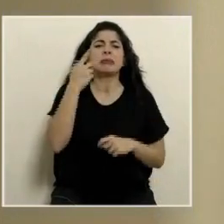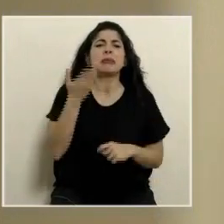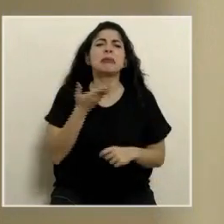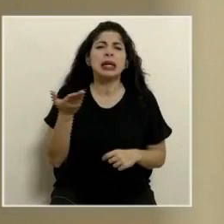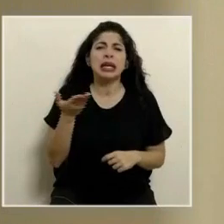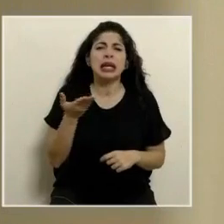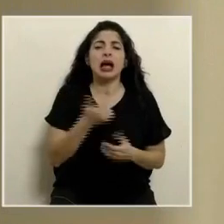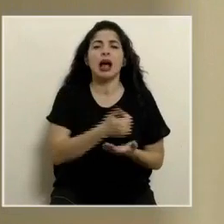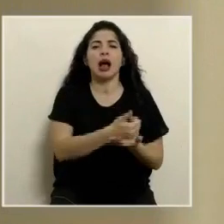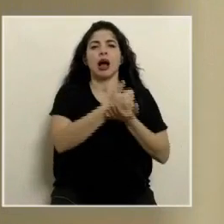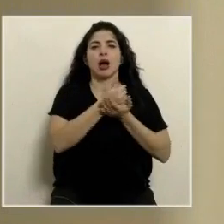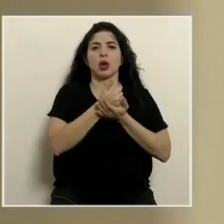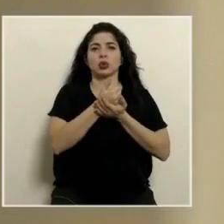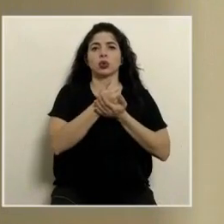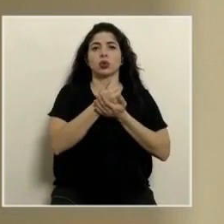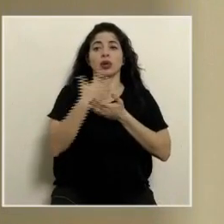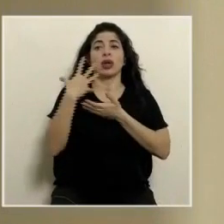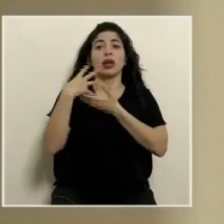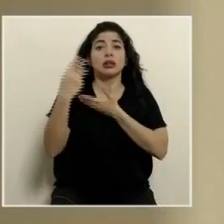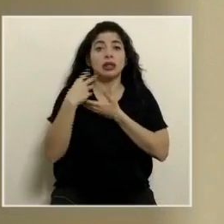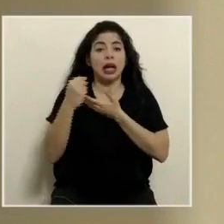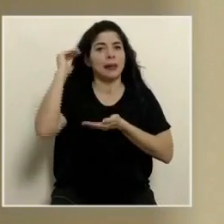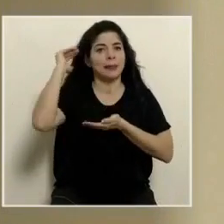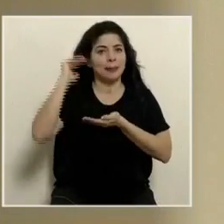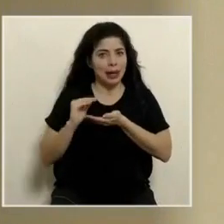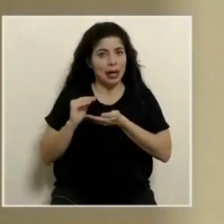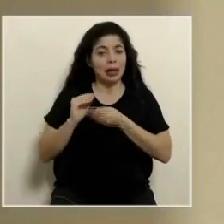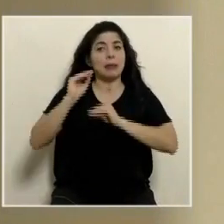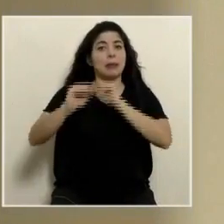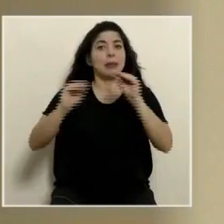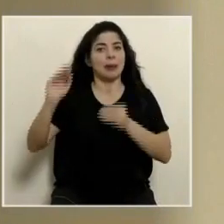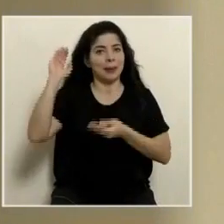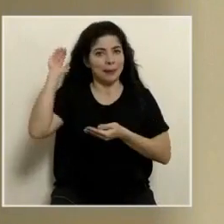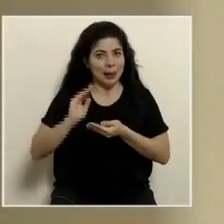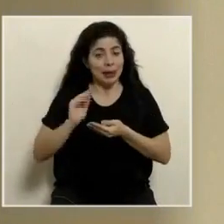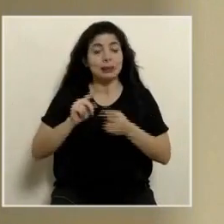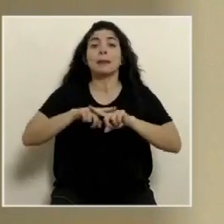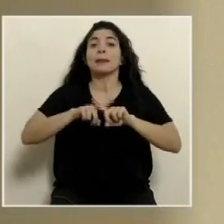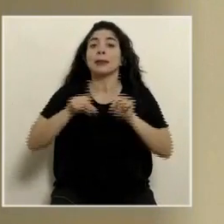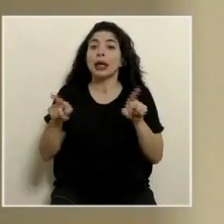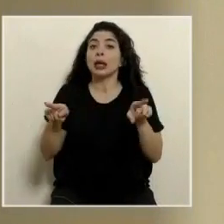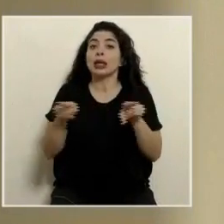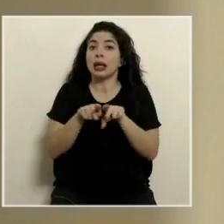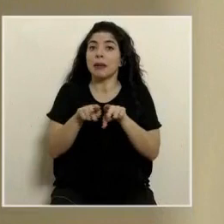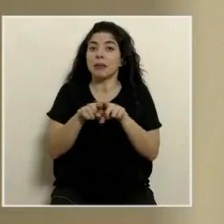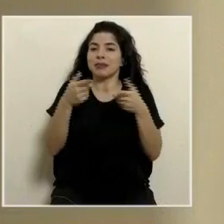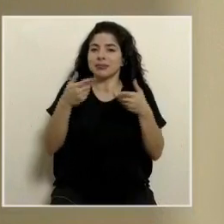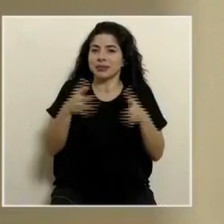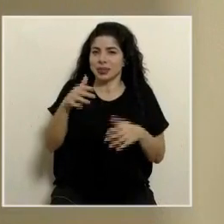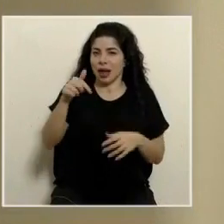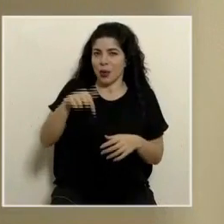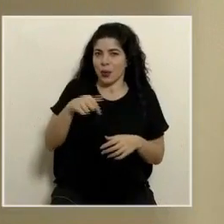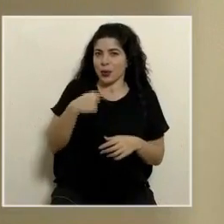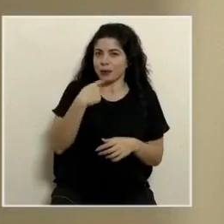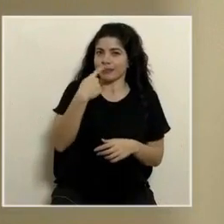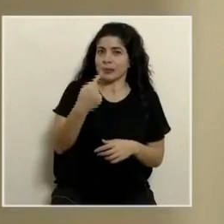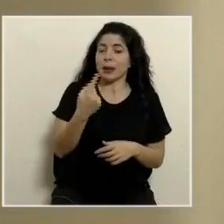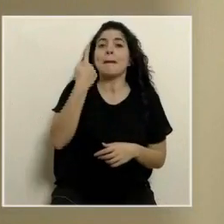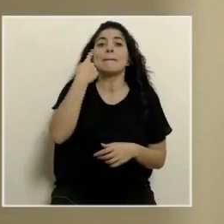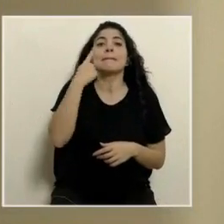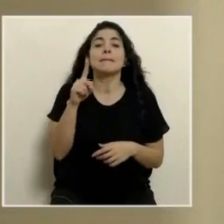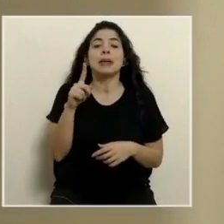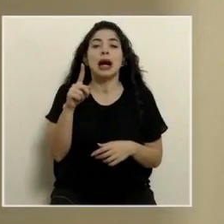de reducir la movilidad y por lo tanto el contagio, pero a la vez, como lo hemos anunciado hoy, para abrir